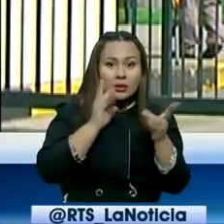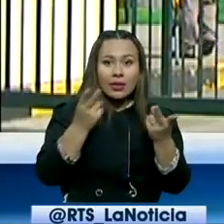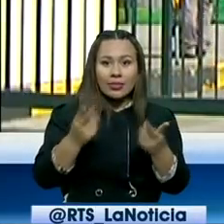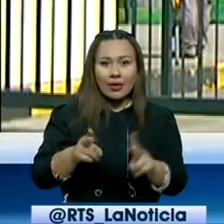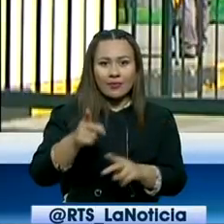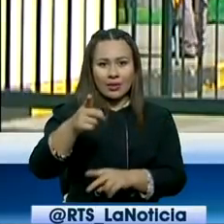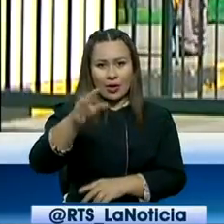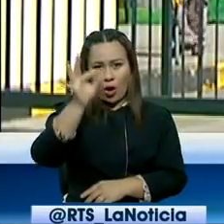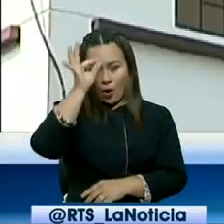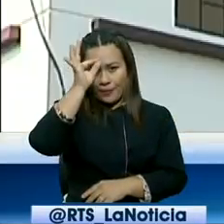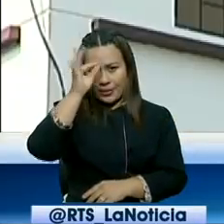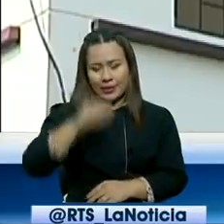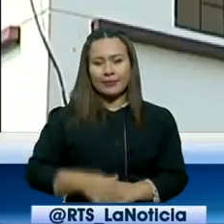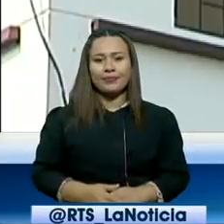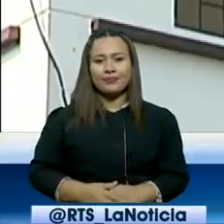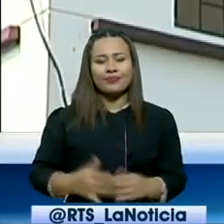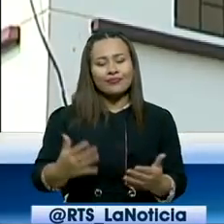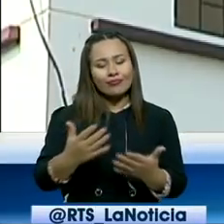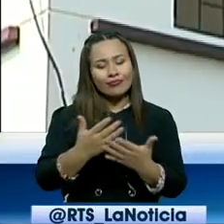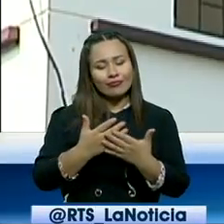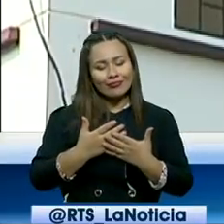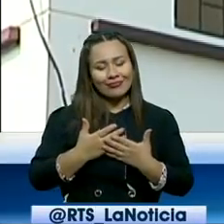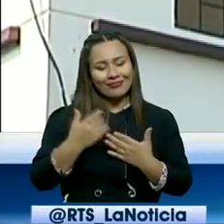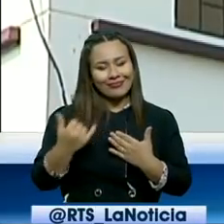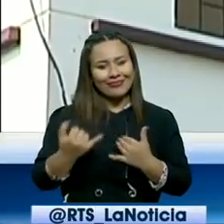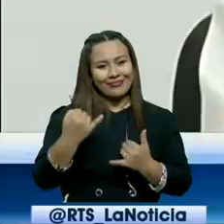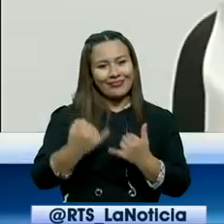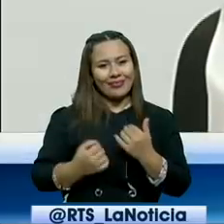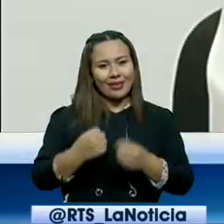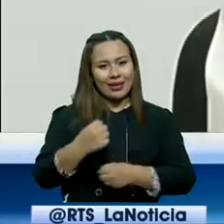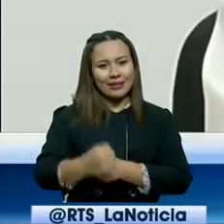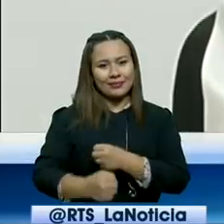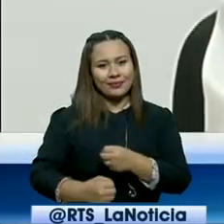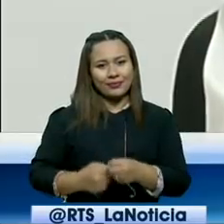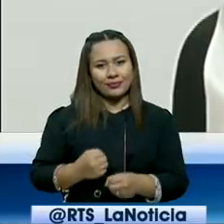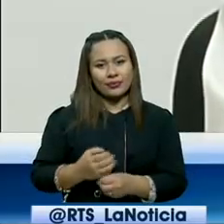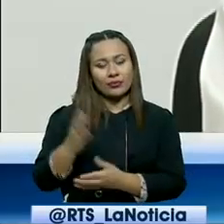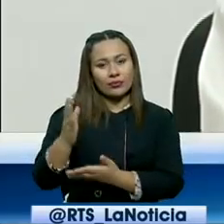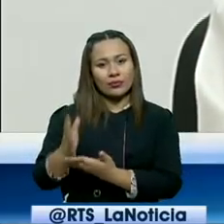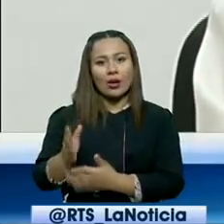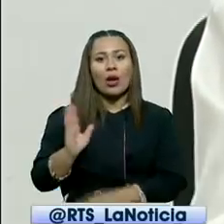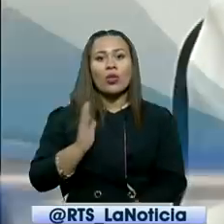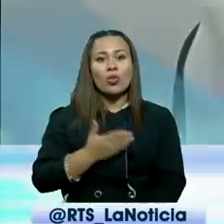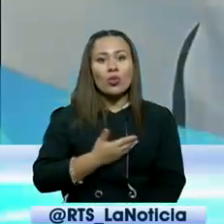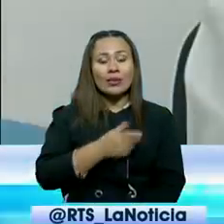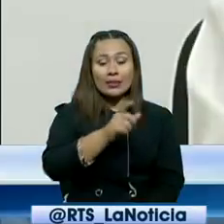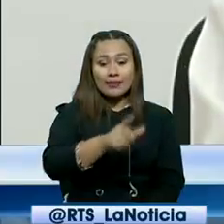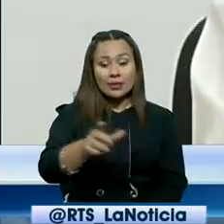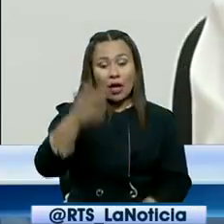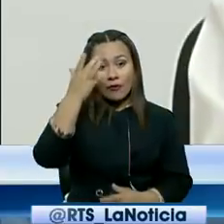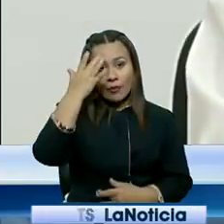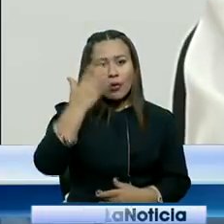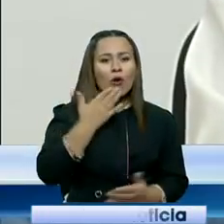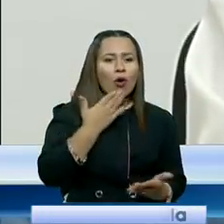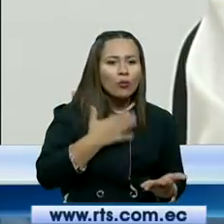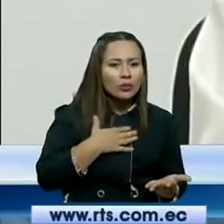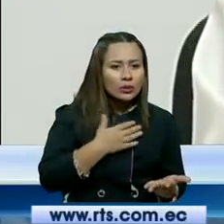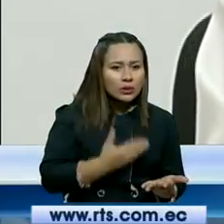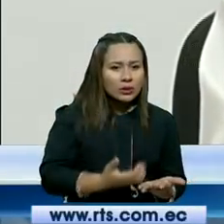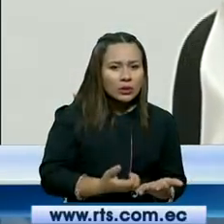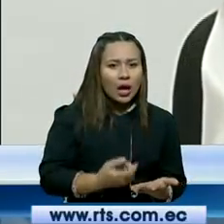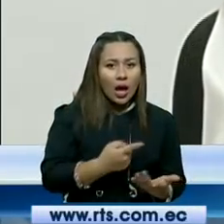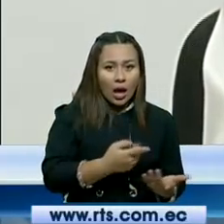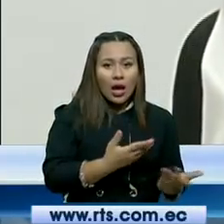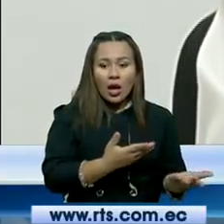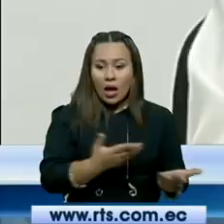de Salud, que los ha cobijado en los últimos años. Lo más importante son nuestros pacientes, cómo están siendo tratados, están cubriéndose